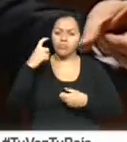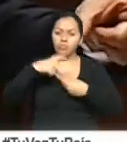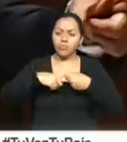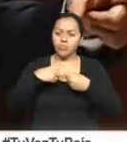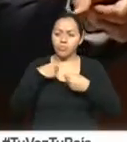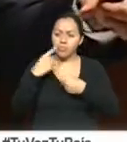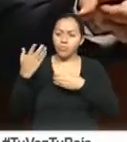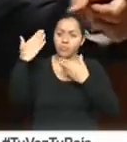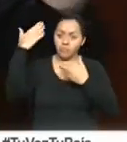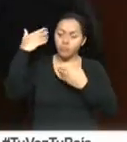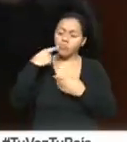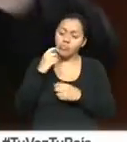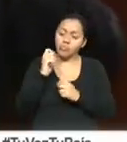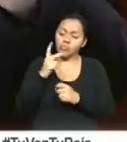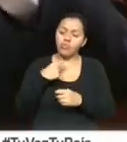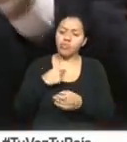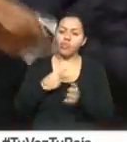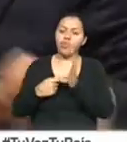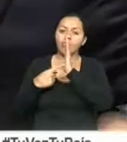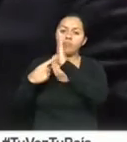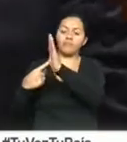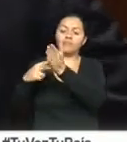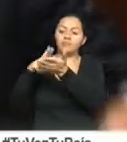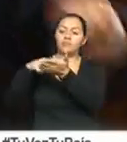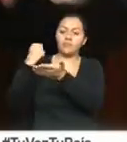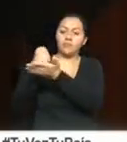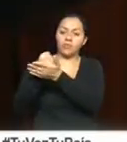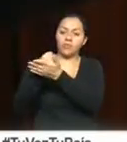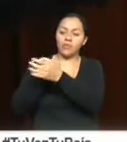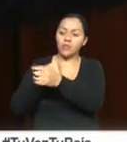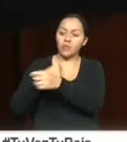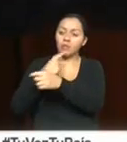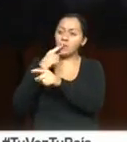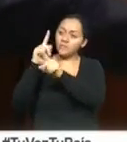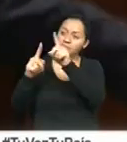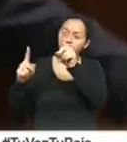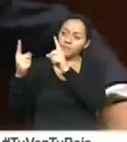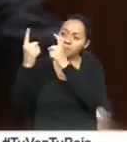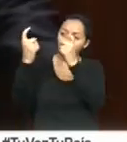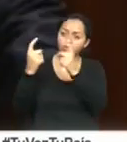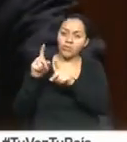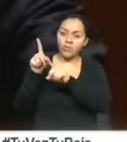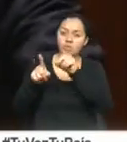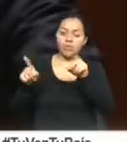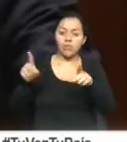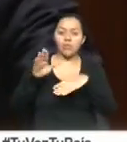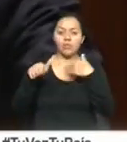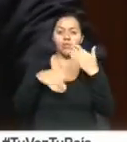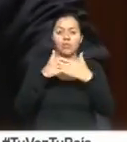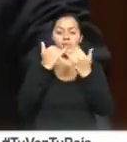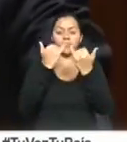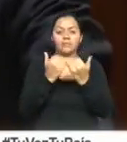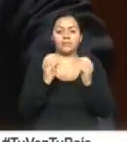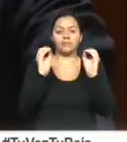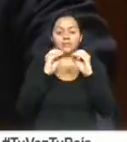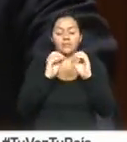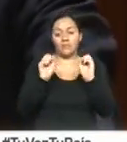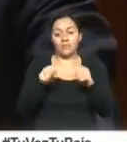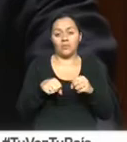legal. Fui ante un notario, con esto respondo creo que la mitad de las preguntas que pudieran